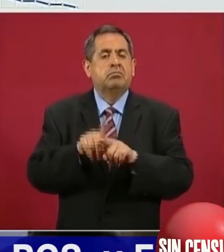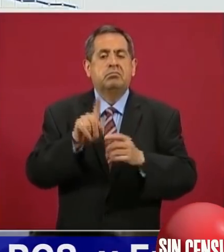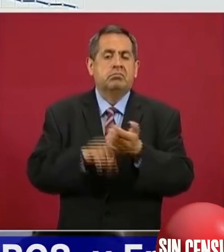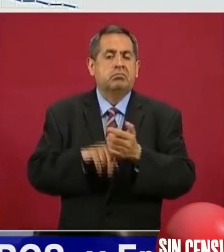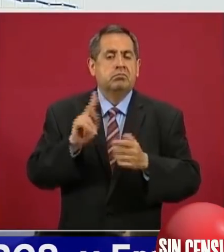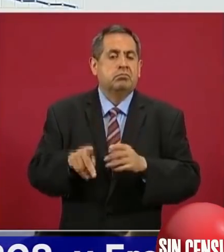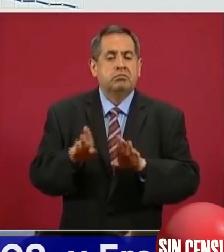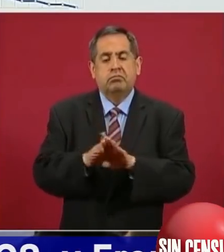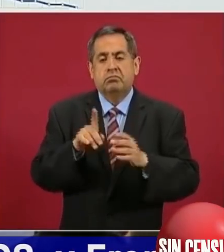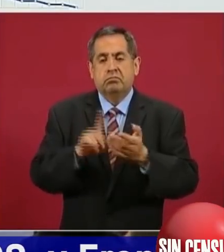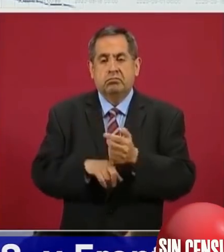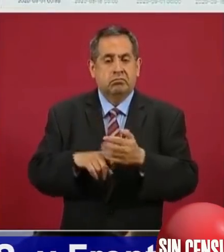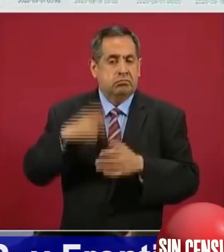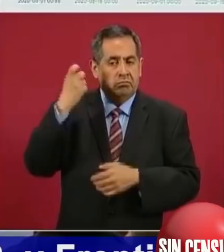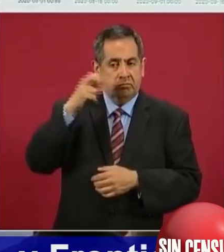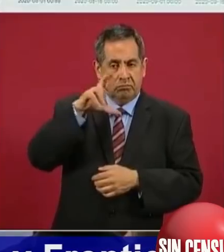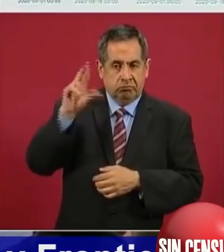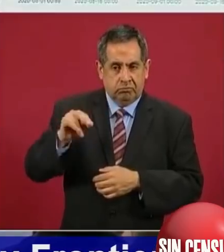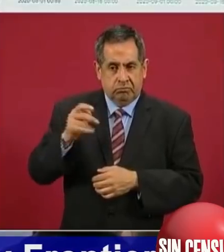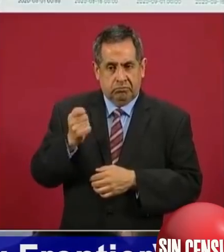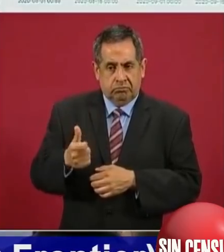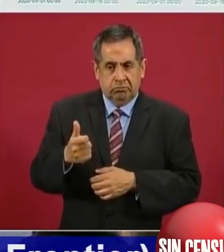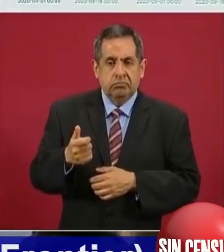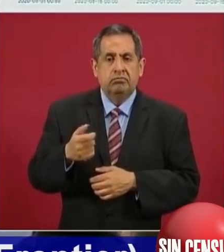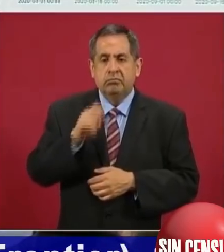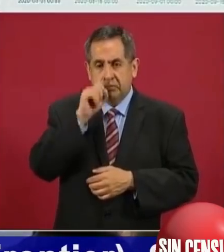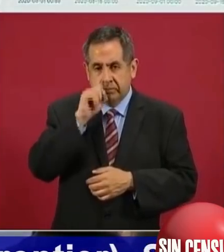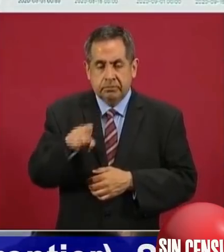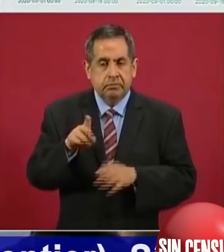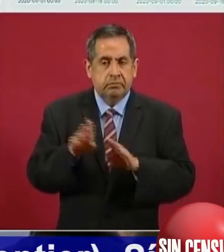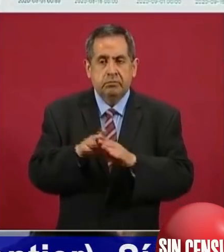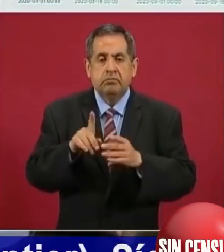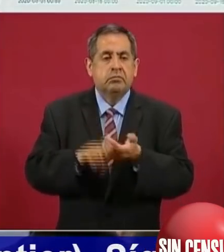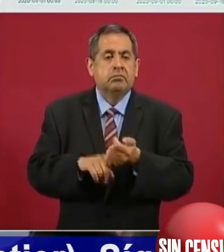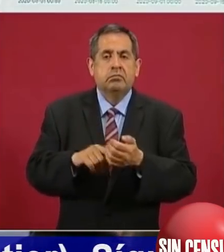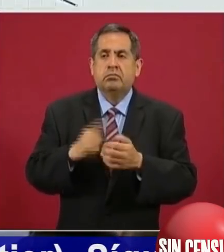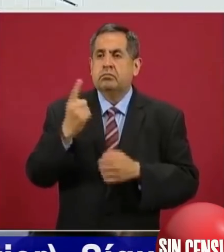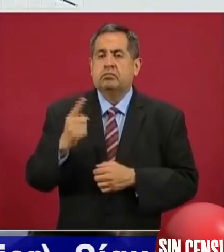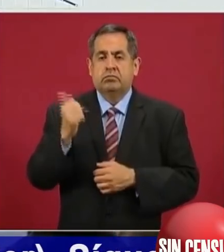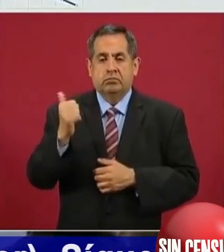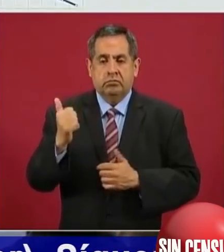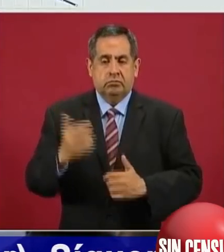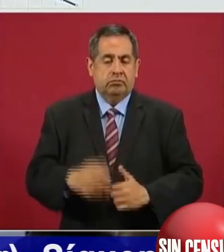al de Quintana Roo, y la reducción desde el 1 de agosto.